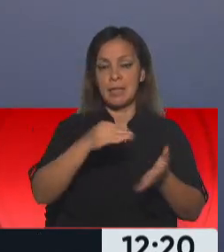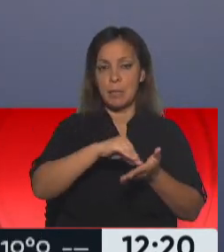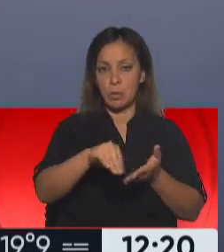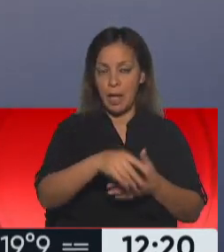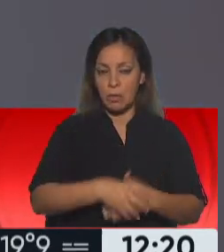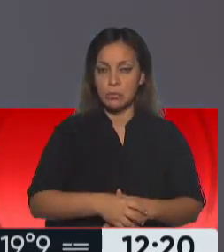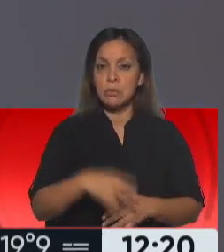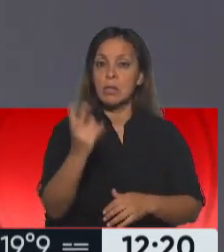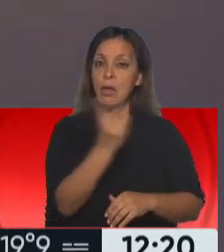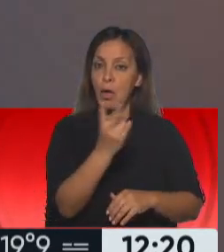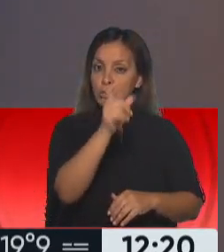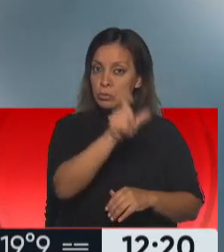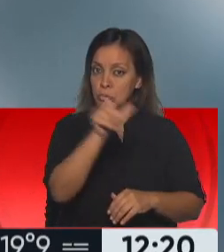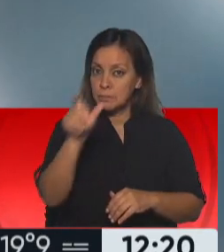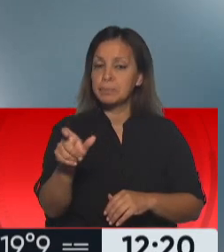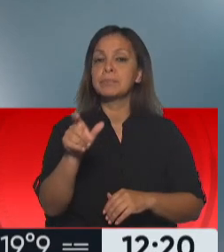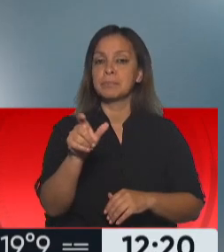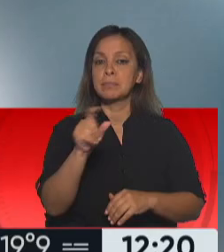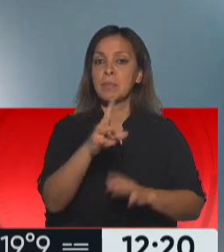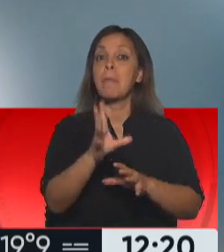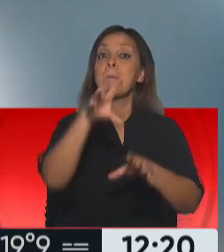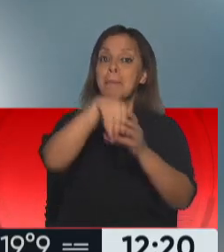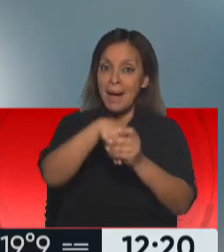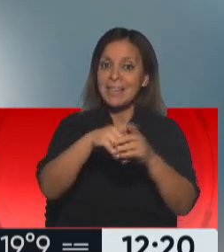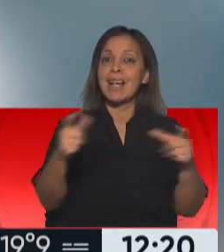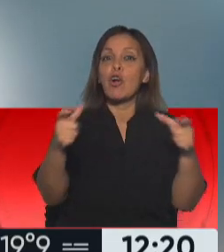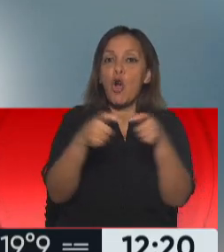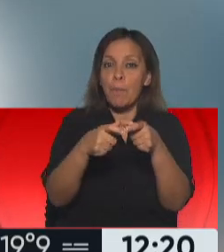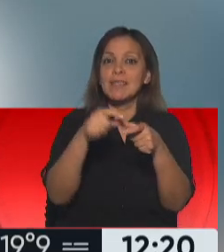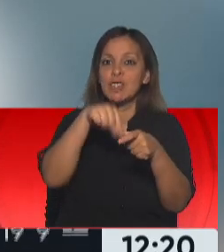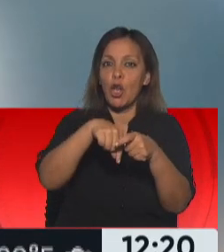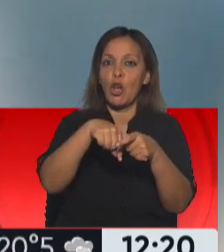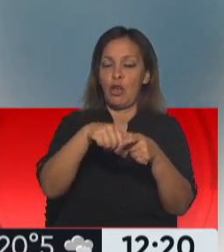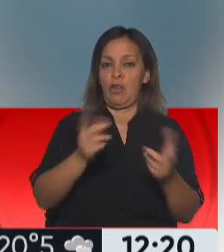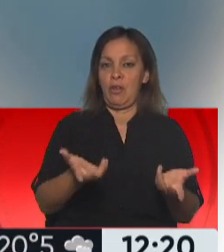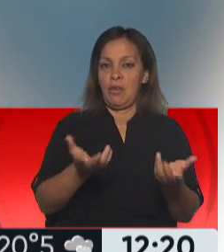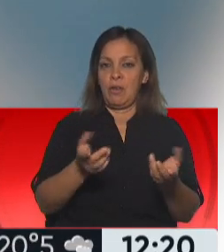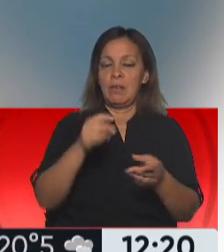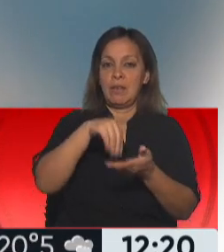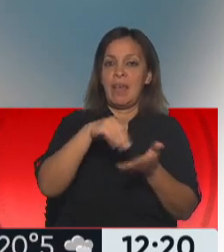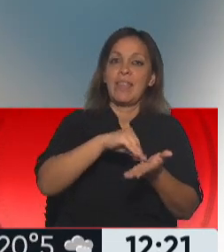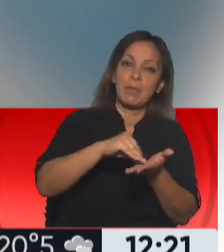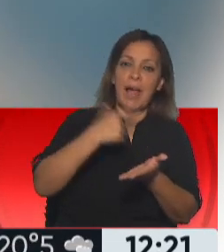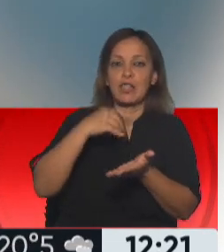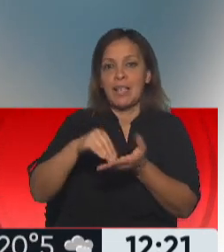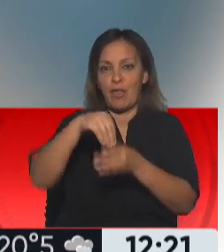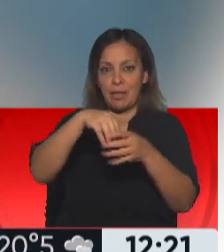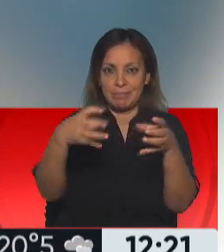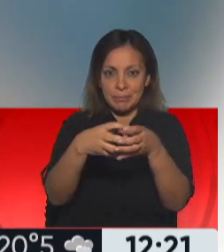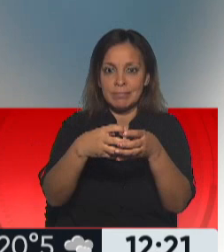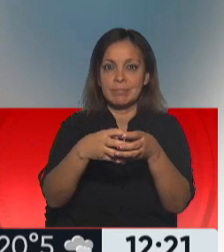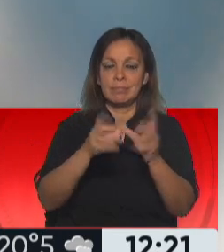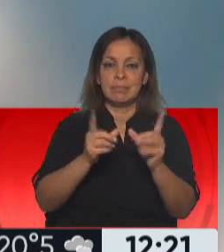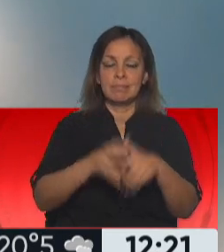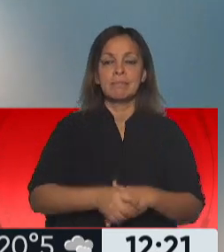y ambos forman parte de esta comisión bicameral aquí en el Congreso Nacional. Pero